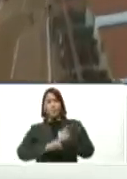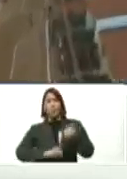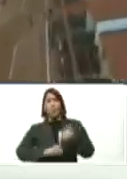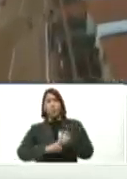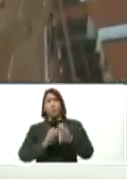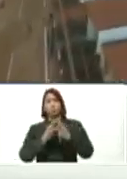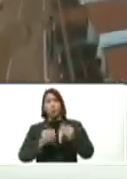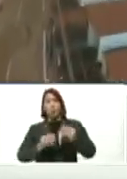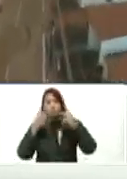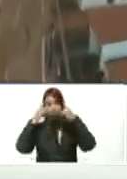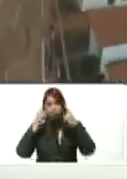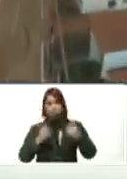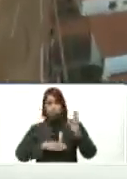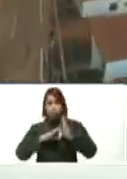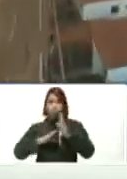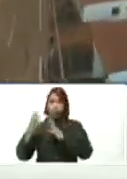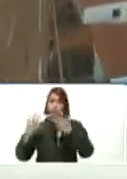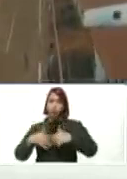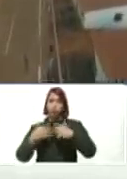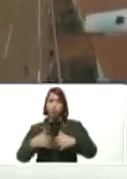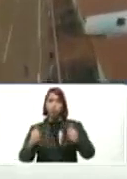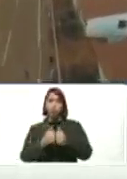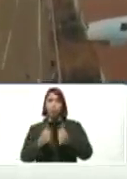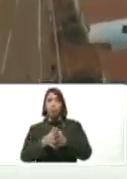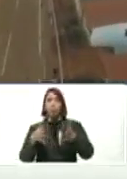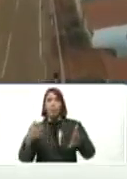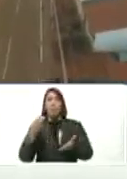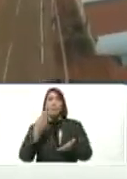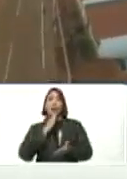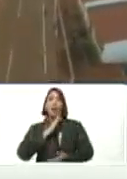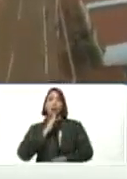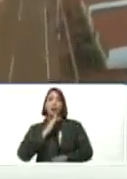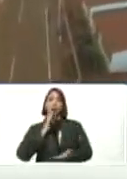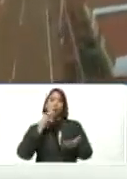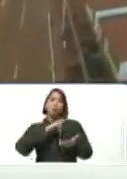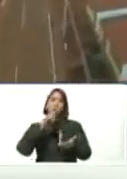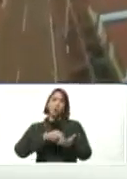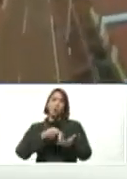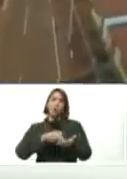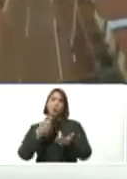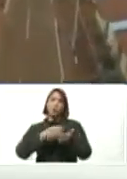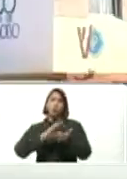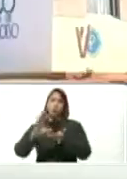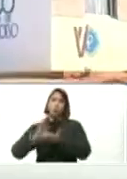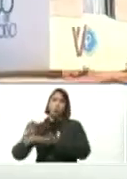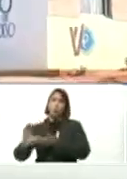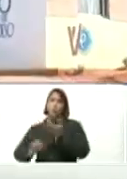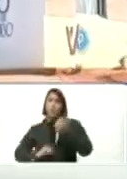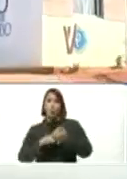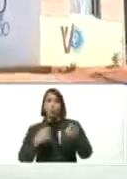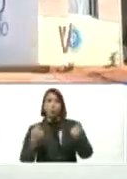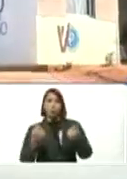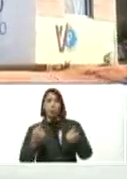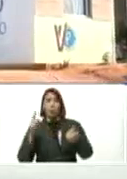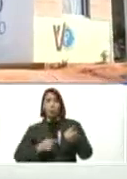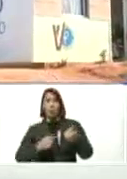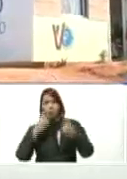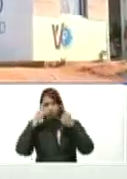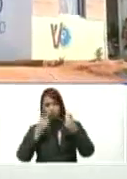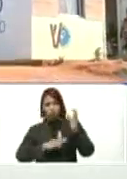los emprendedores y a las emprendedoras con el gran Fondo Nacional de Financiamiento y Apoyo Económico a los